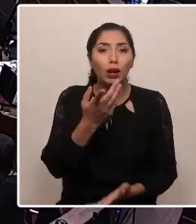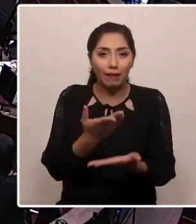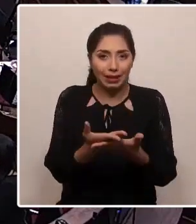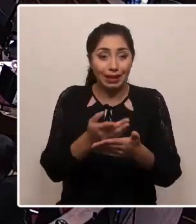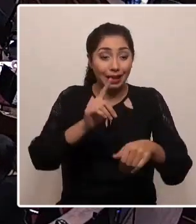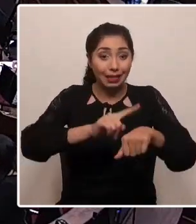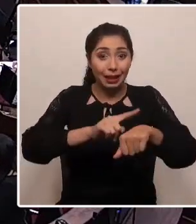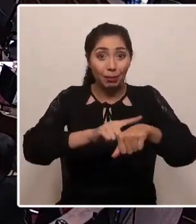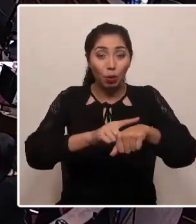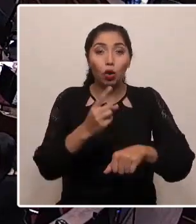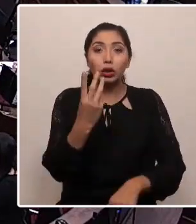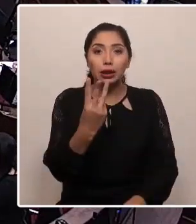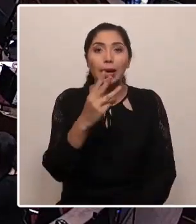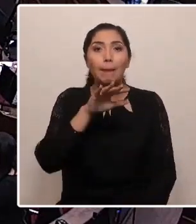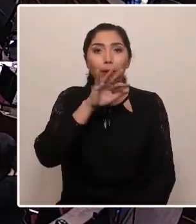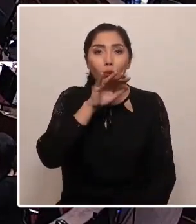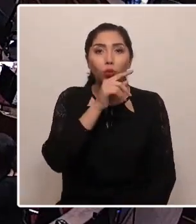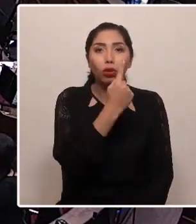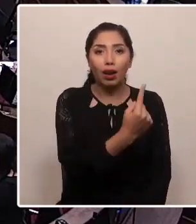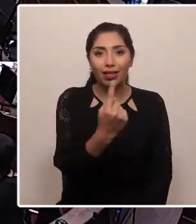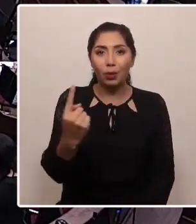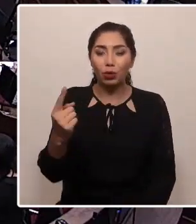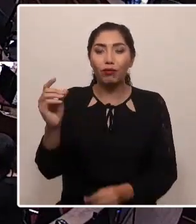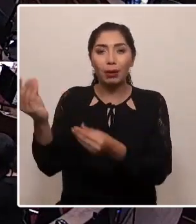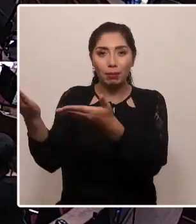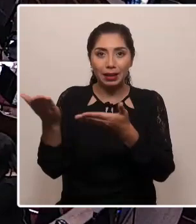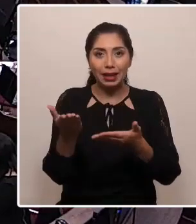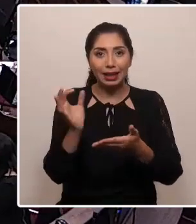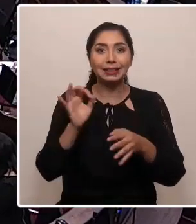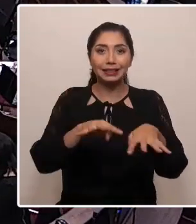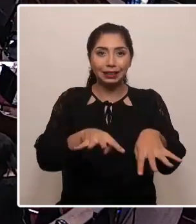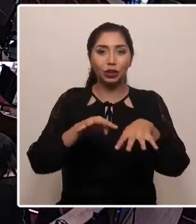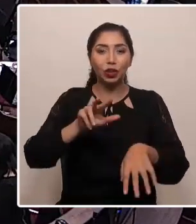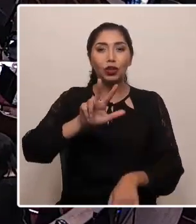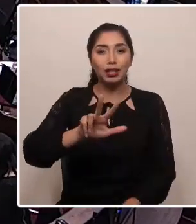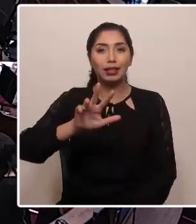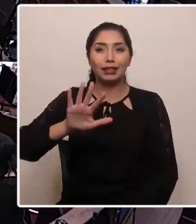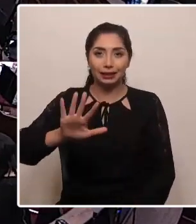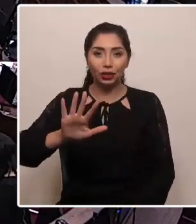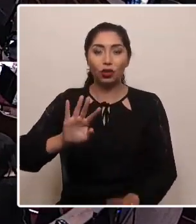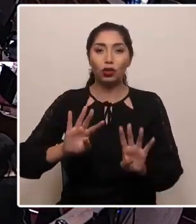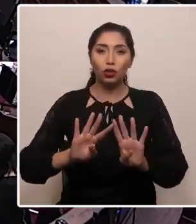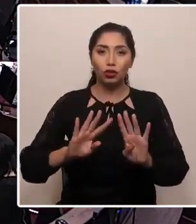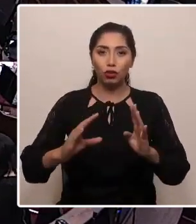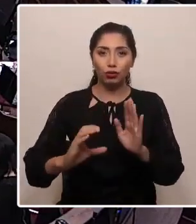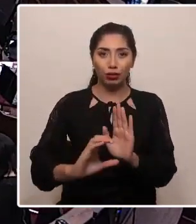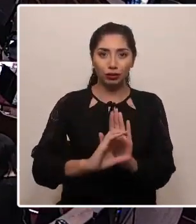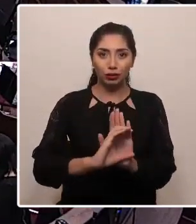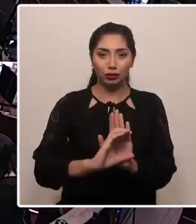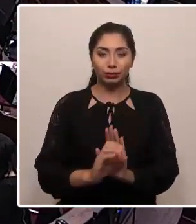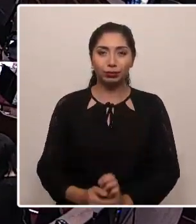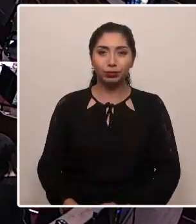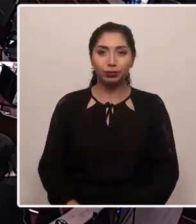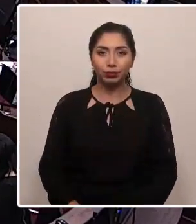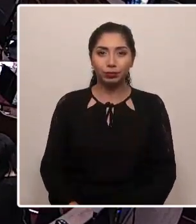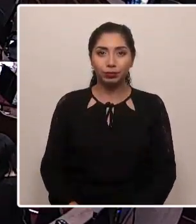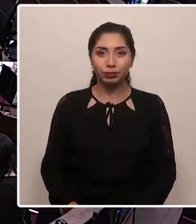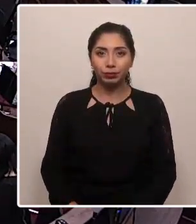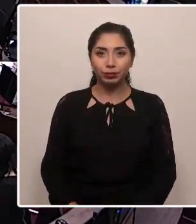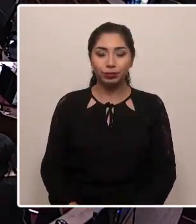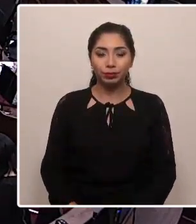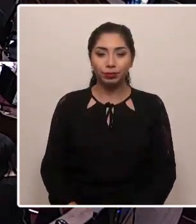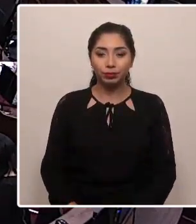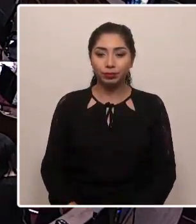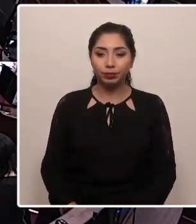de 3 minutos cada uno. Bienvenidos a la sesión 85 de la Convención Constitucional.